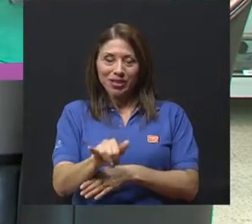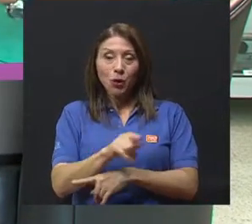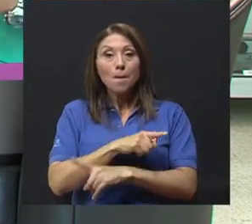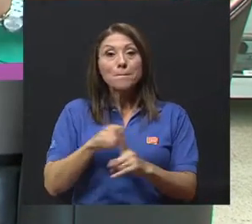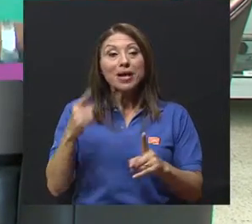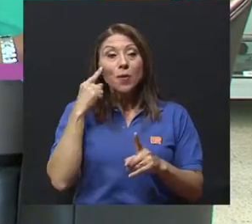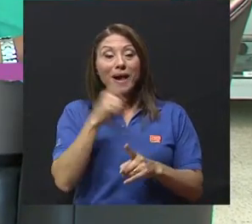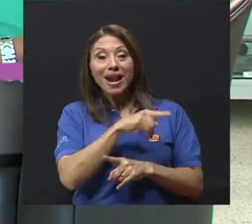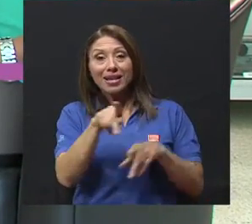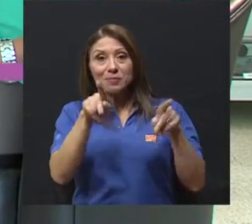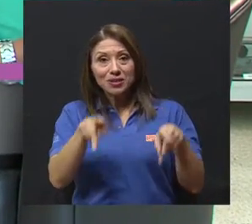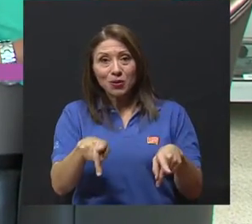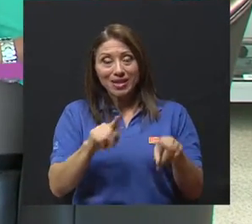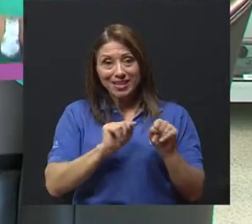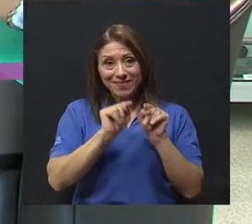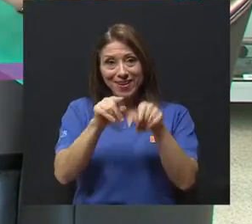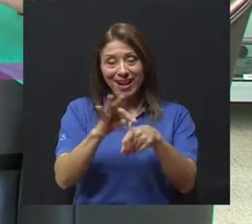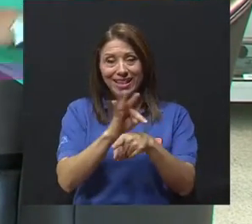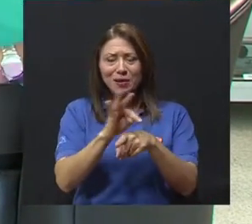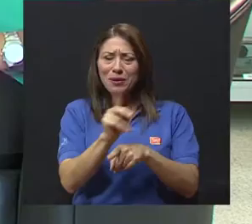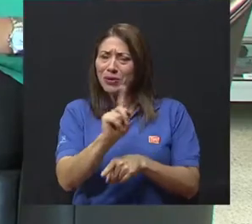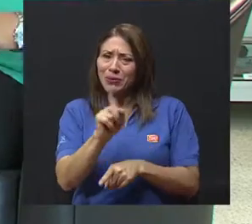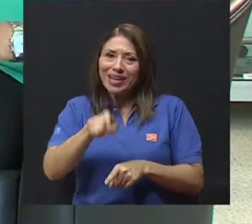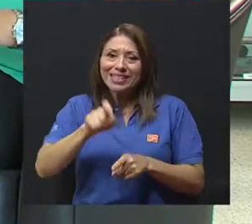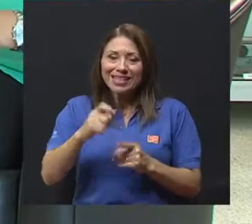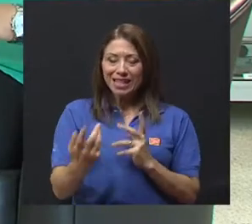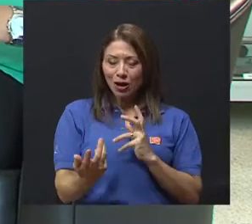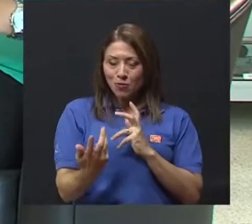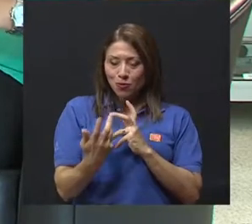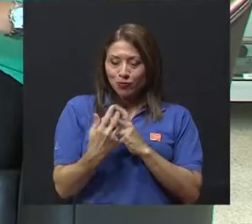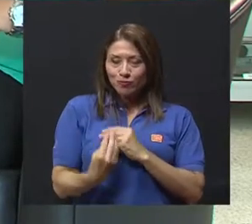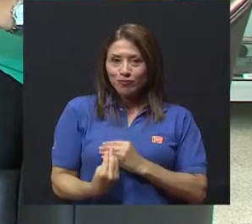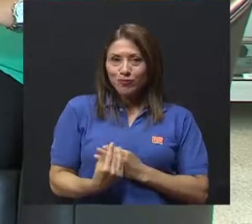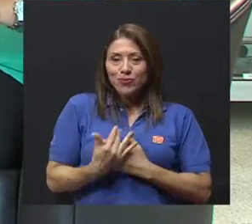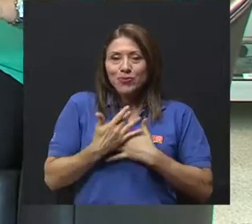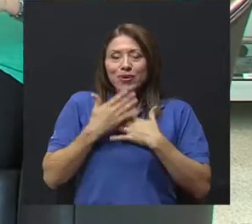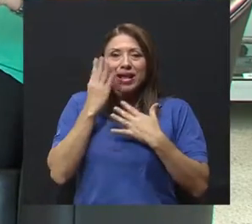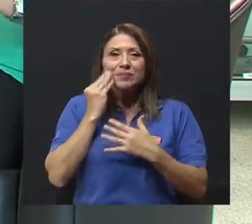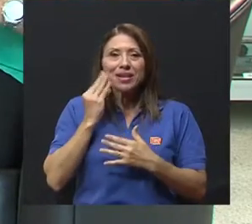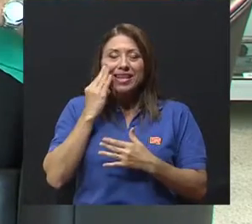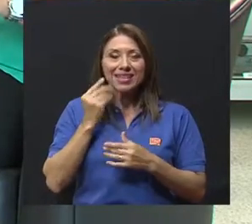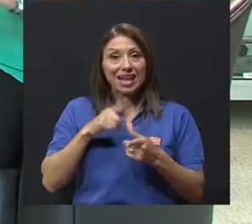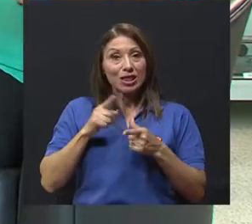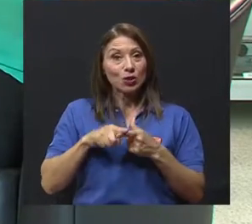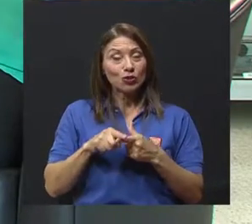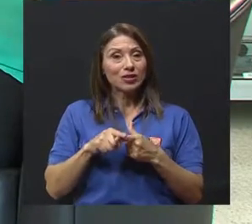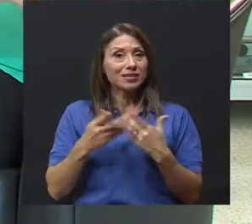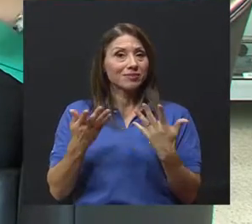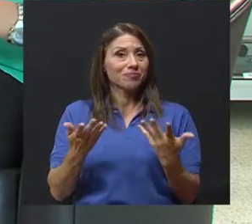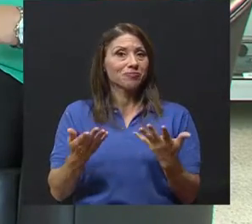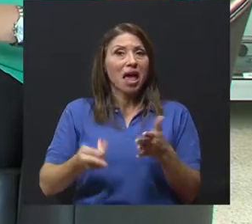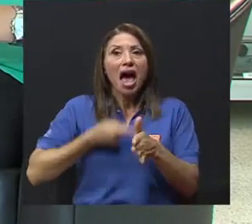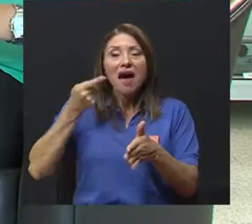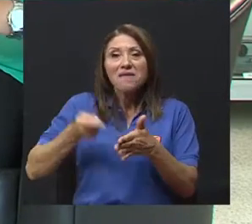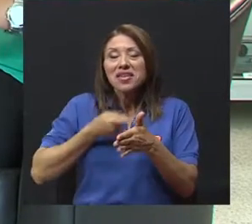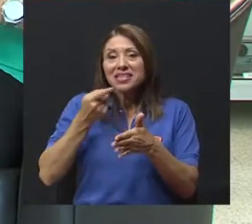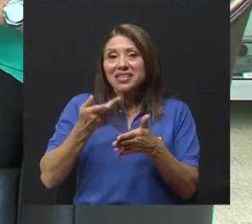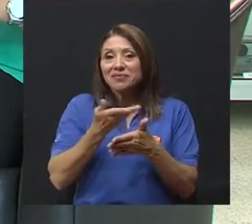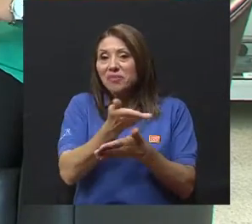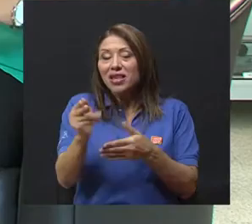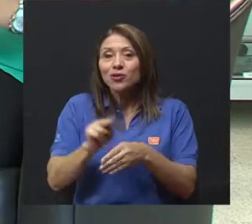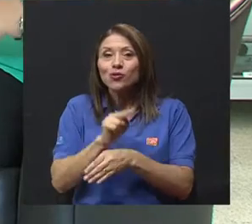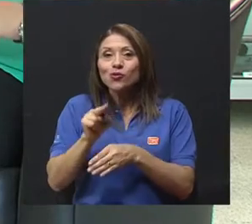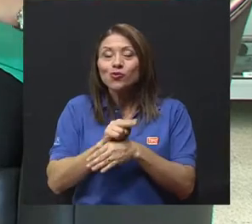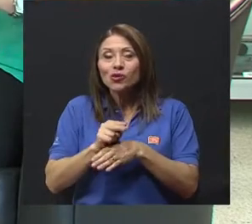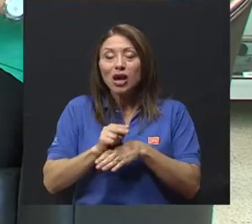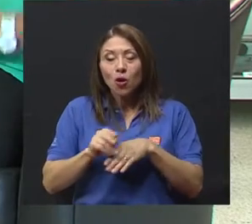es exponerlos más bien a la experiencia entonces van lo más cómodo posible por lo regular muchos chicos vienen con licras